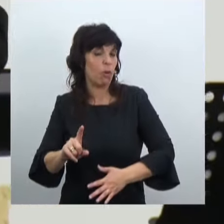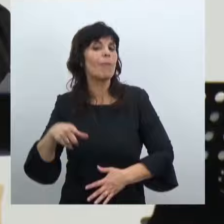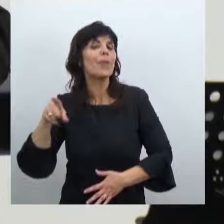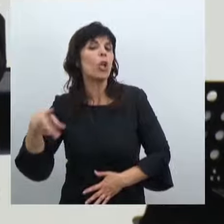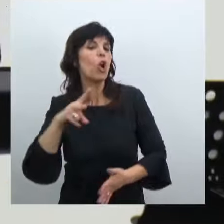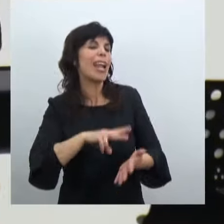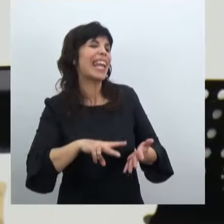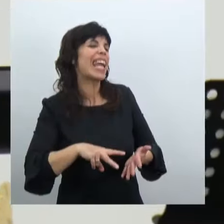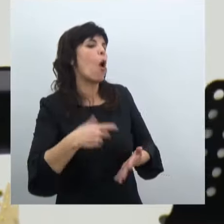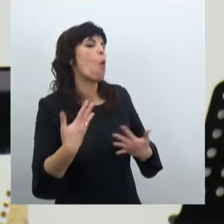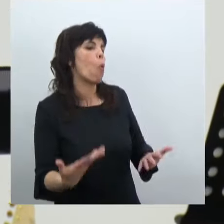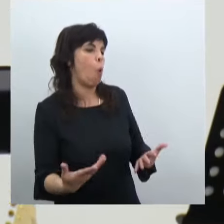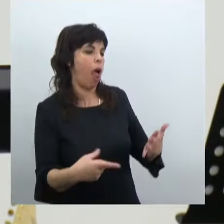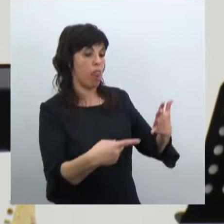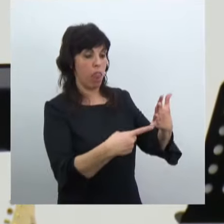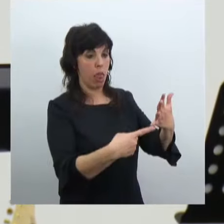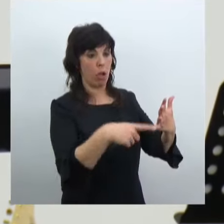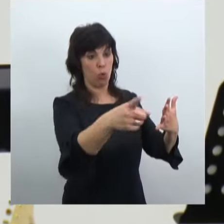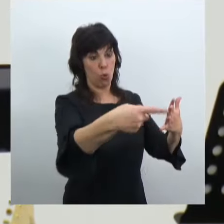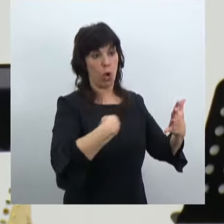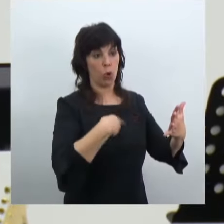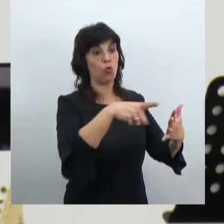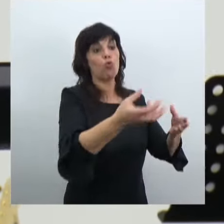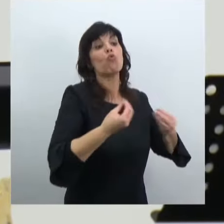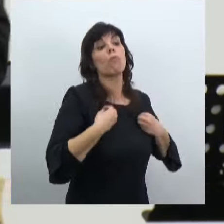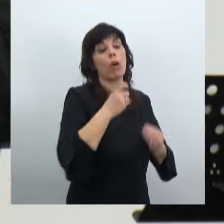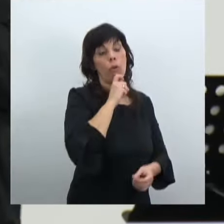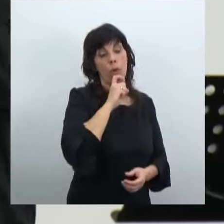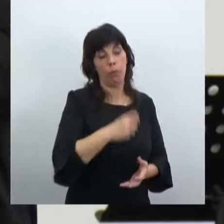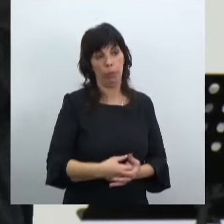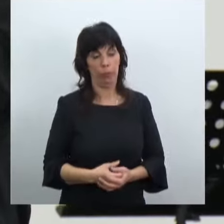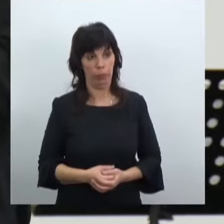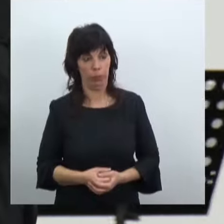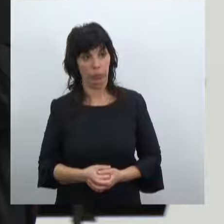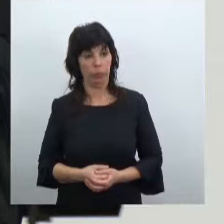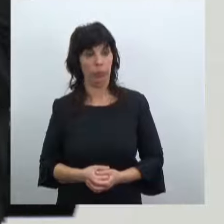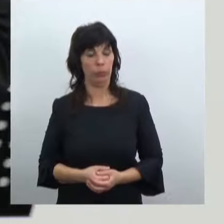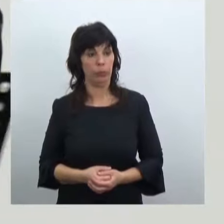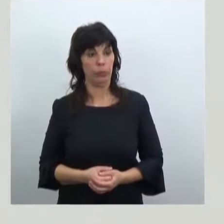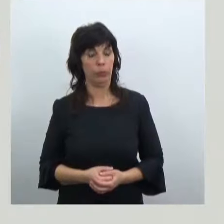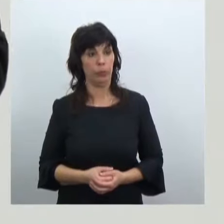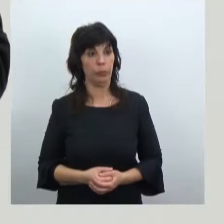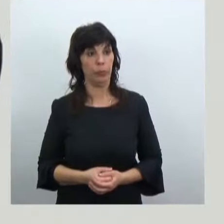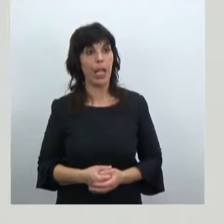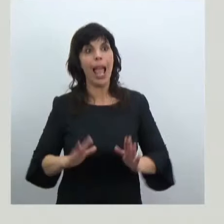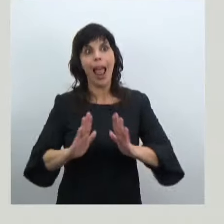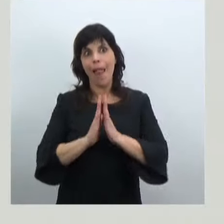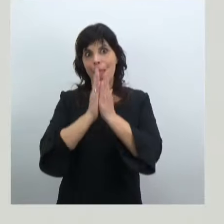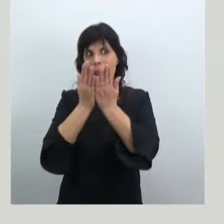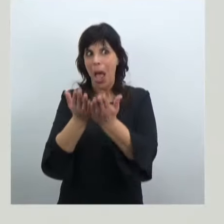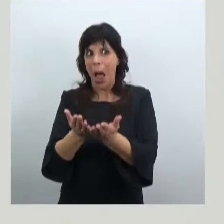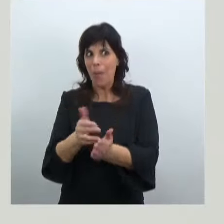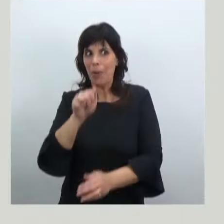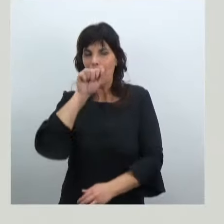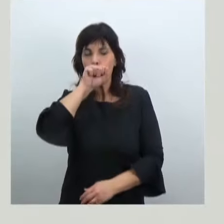leer Mateo, Marcos, Lucas y Juan, que es para mí mi parte favorita de la Biblia,